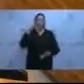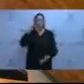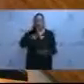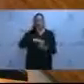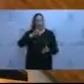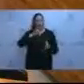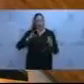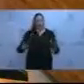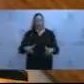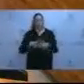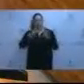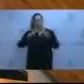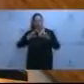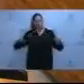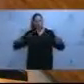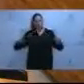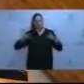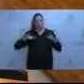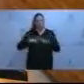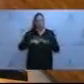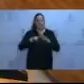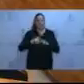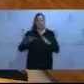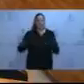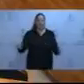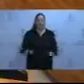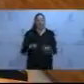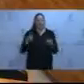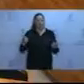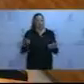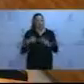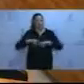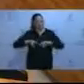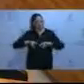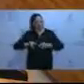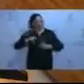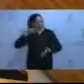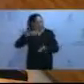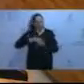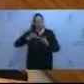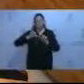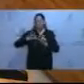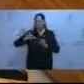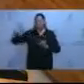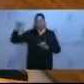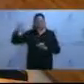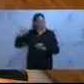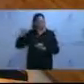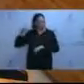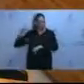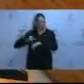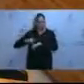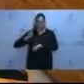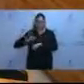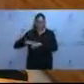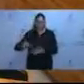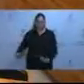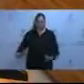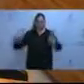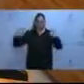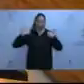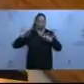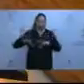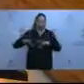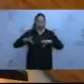con la sociedad mixta de gestión y promoción de suelo, desde luego, la que he practicado durante todo mi tiempo al frente de la misma y la que